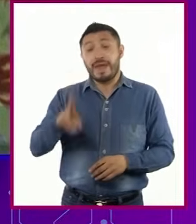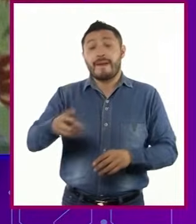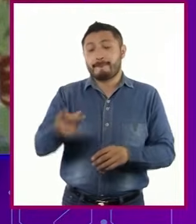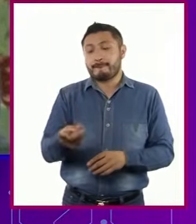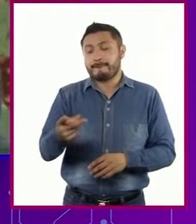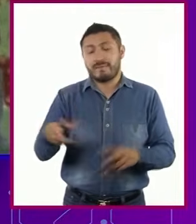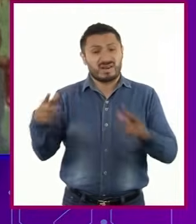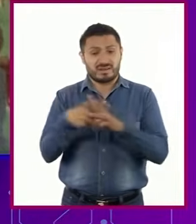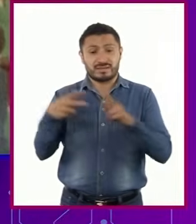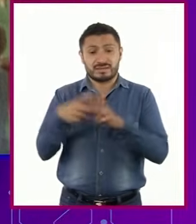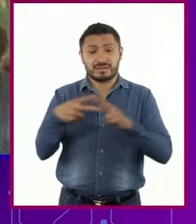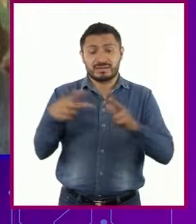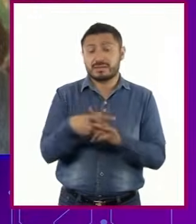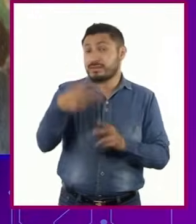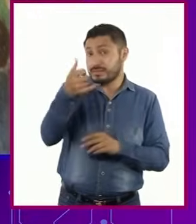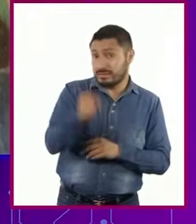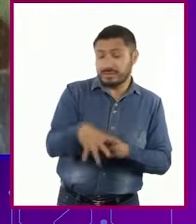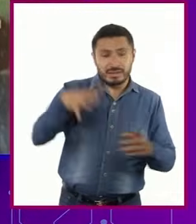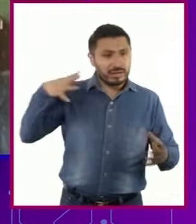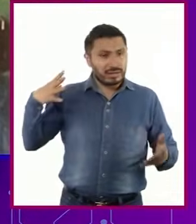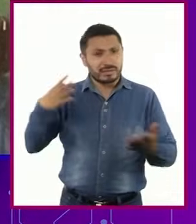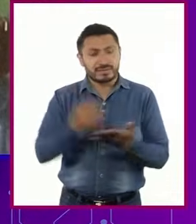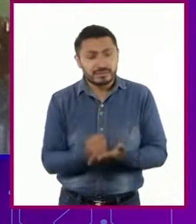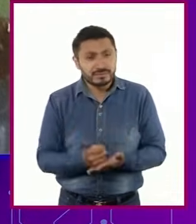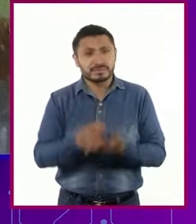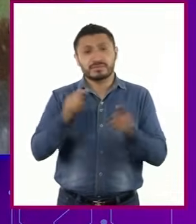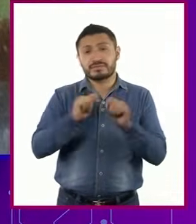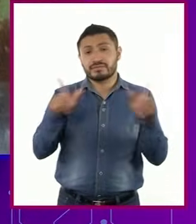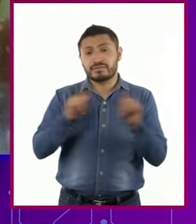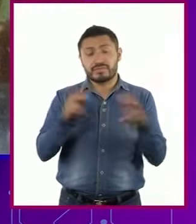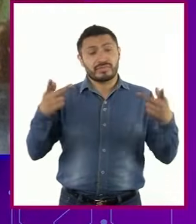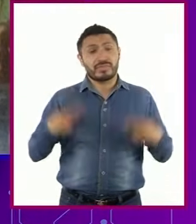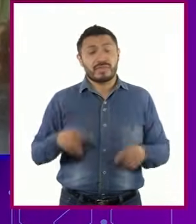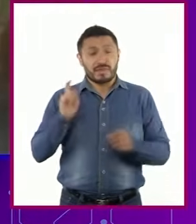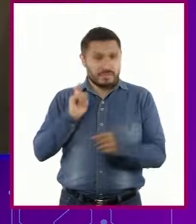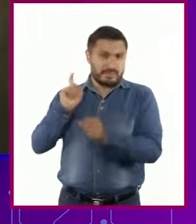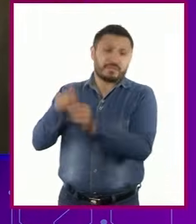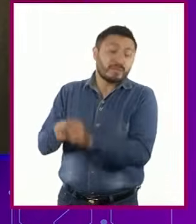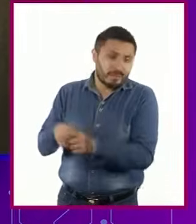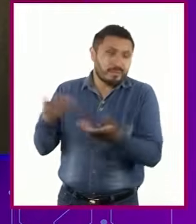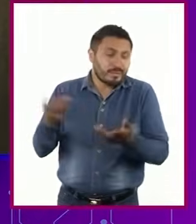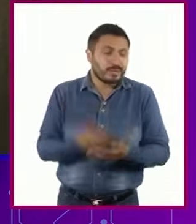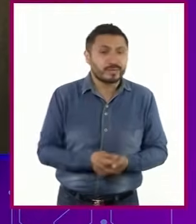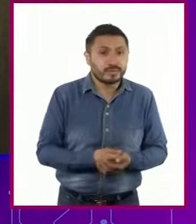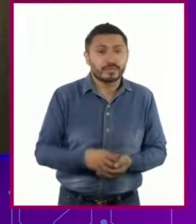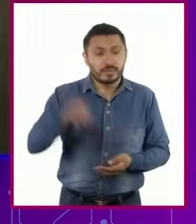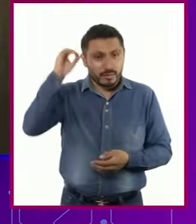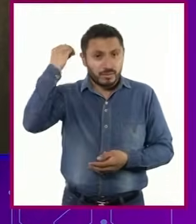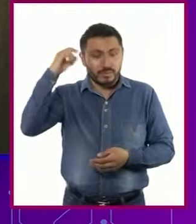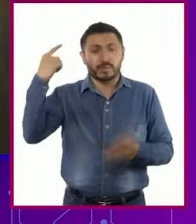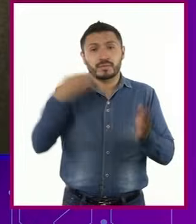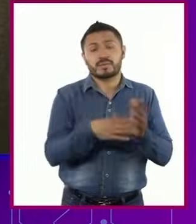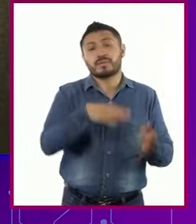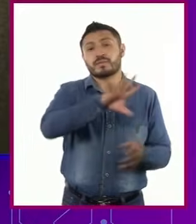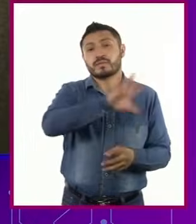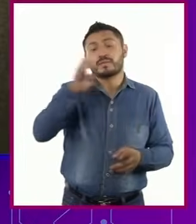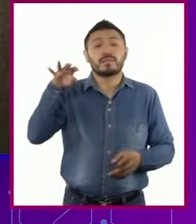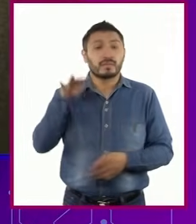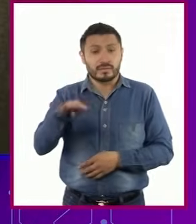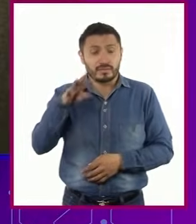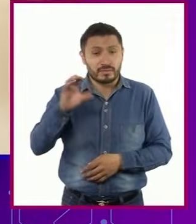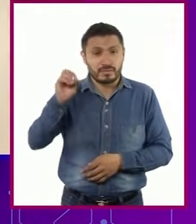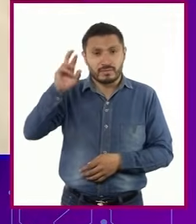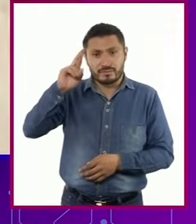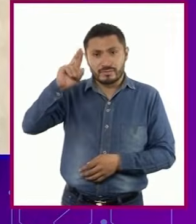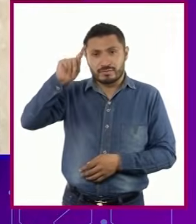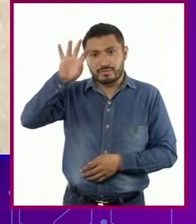pelea. Así, consiguieron que los tlaxcaltecas se aliaran con ellos. En octubre de 1519,